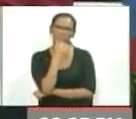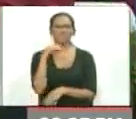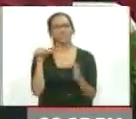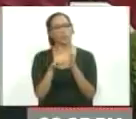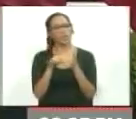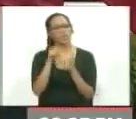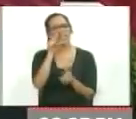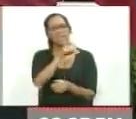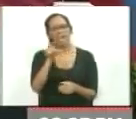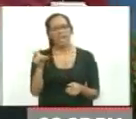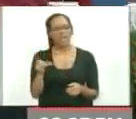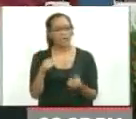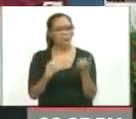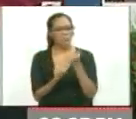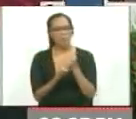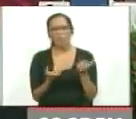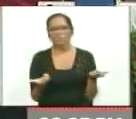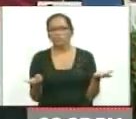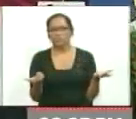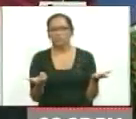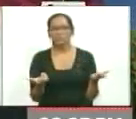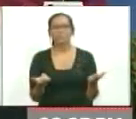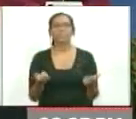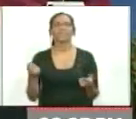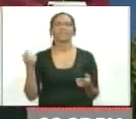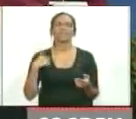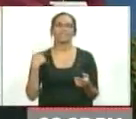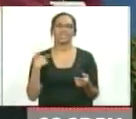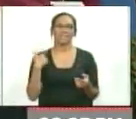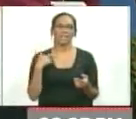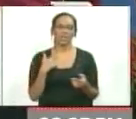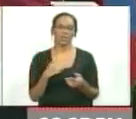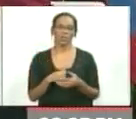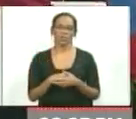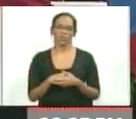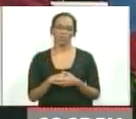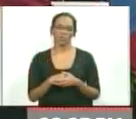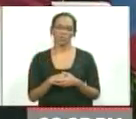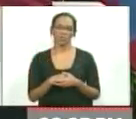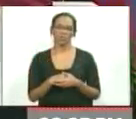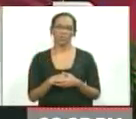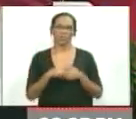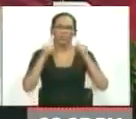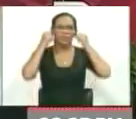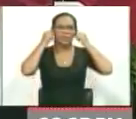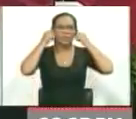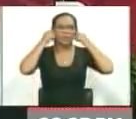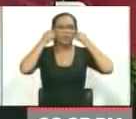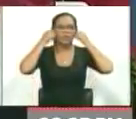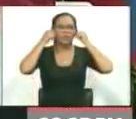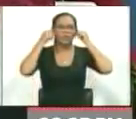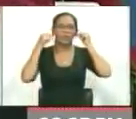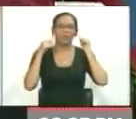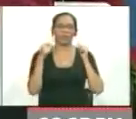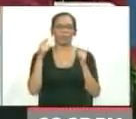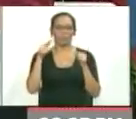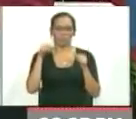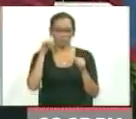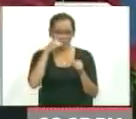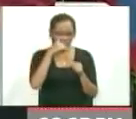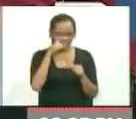Después se fue para... Yo tengo unas cosas más, unas... unas tomas e imágenes que lo que da es